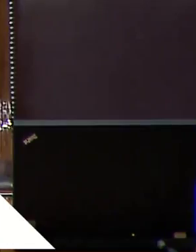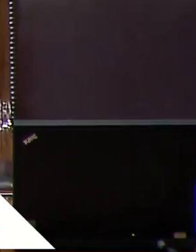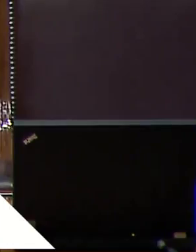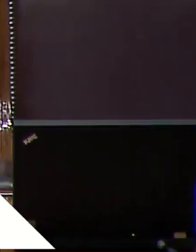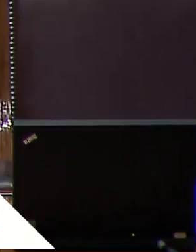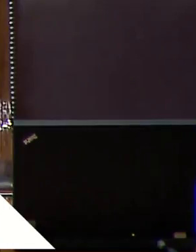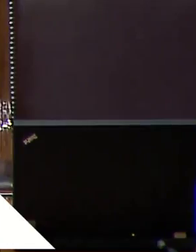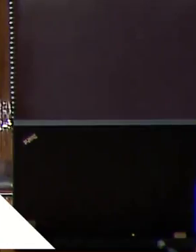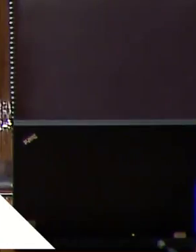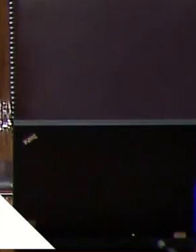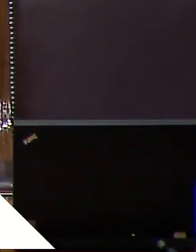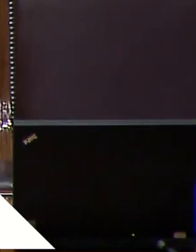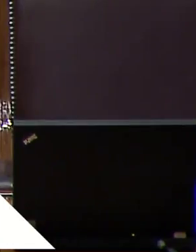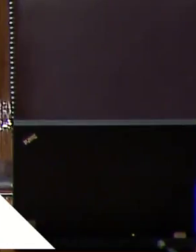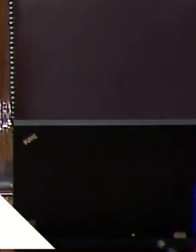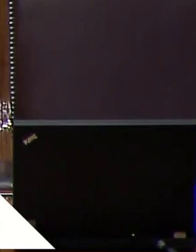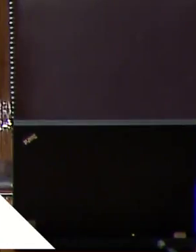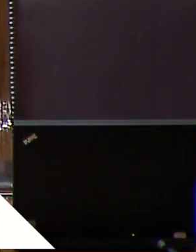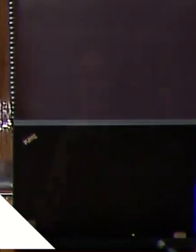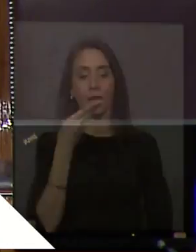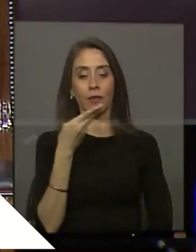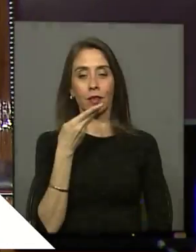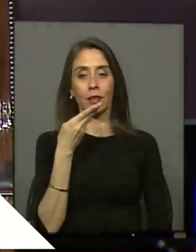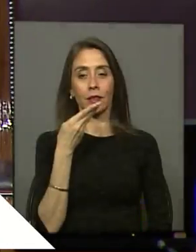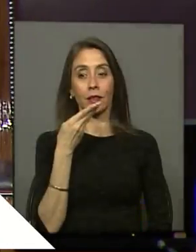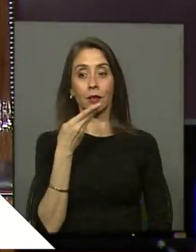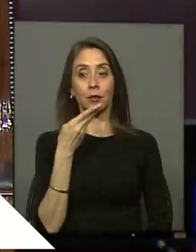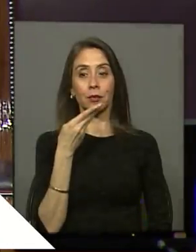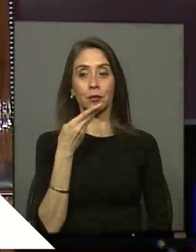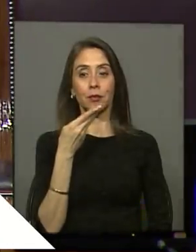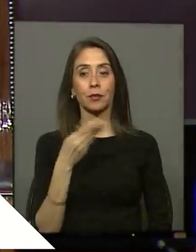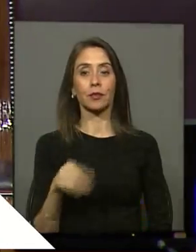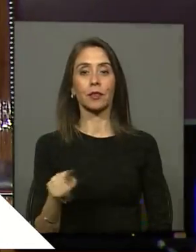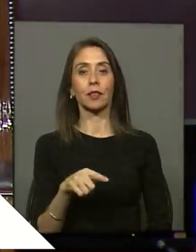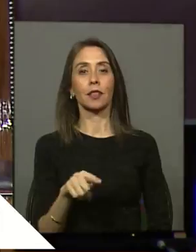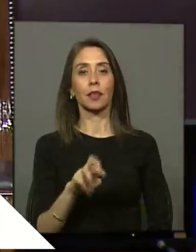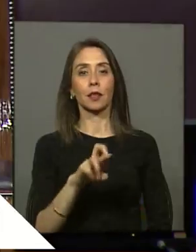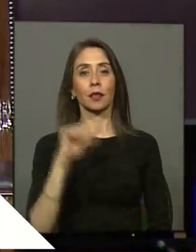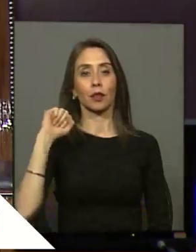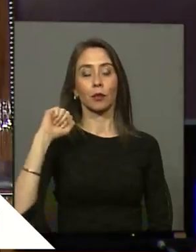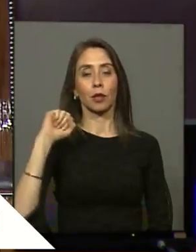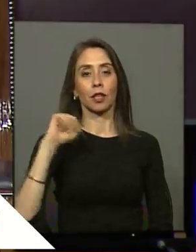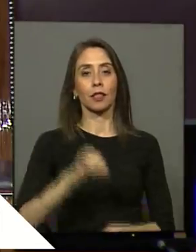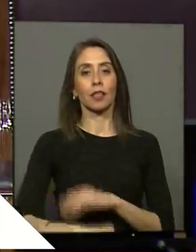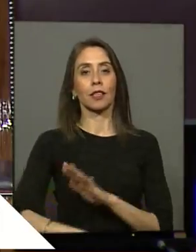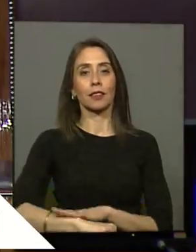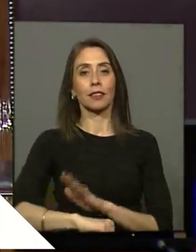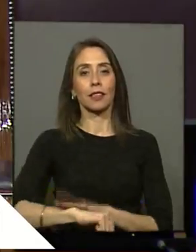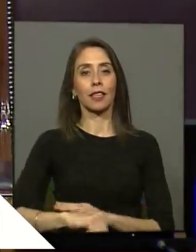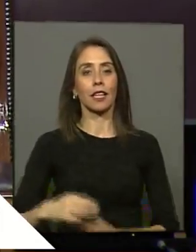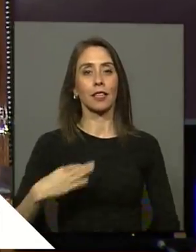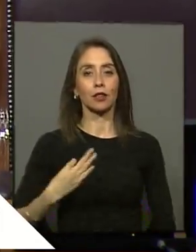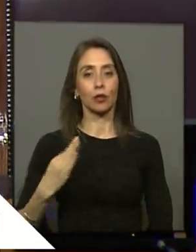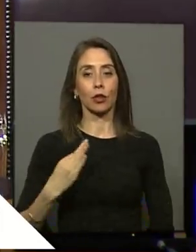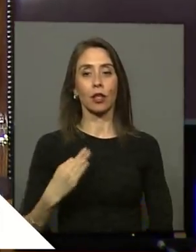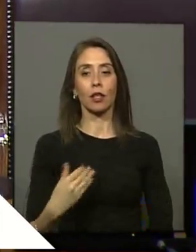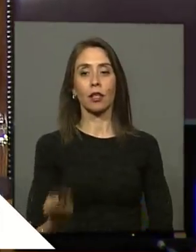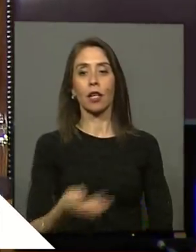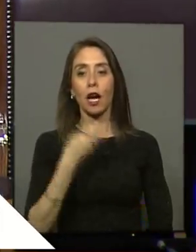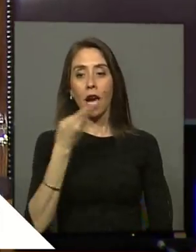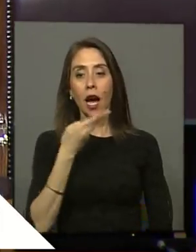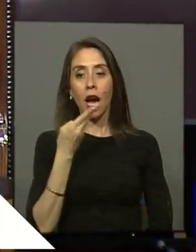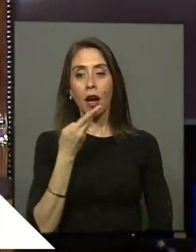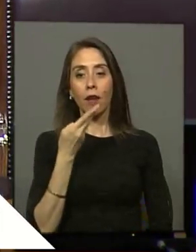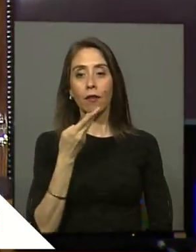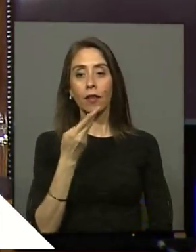que corresponde al uso de la palabra al comité comunista izquierda ciudadana le ofrezco la palabra